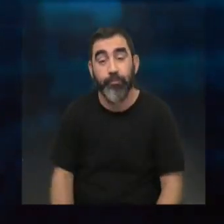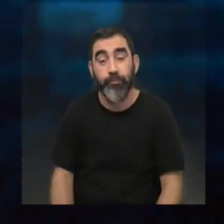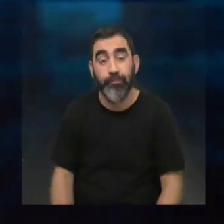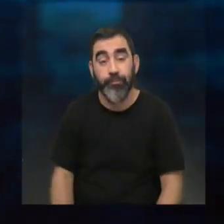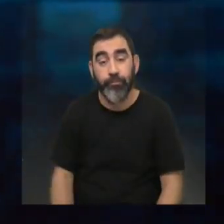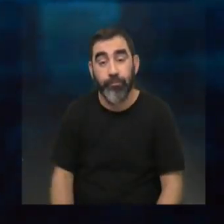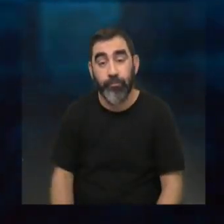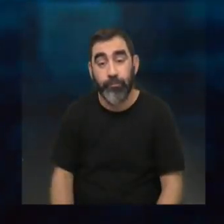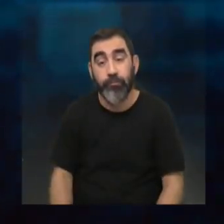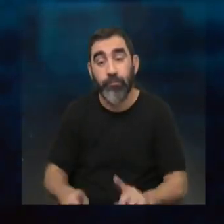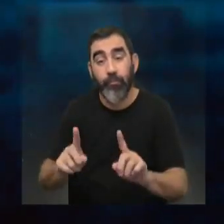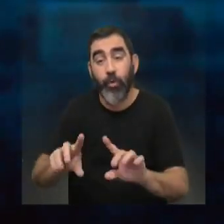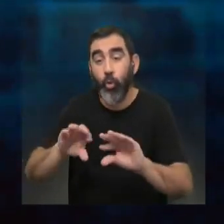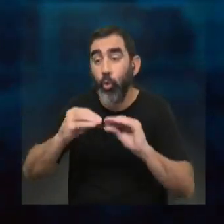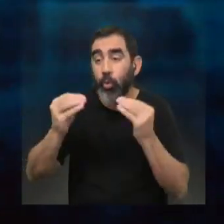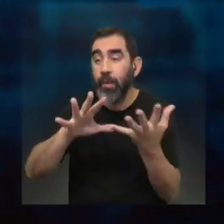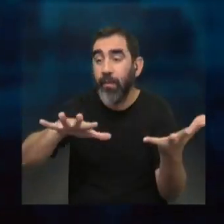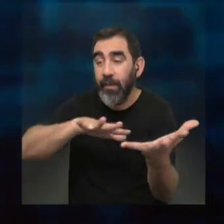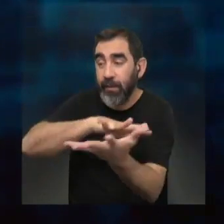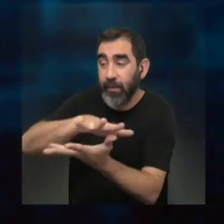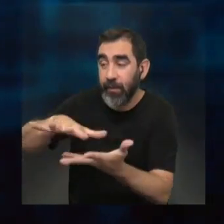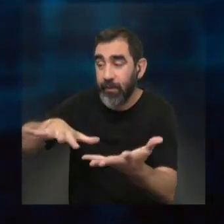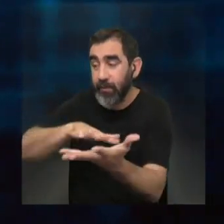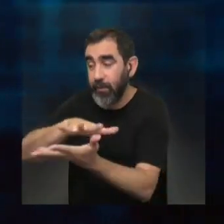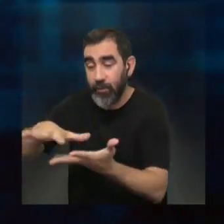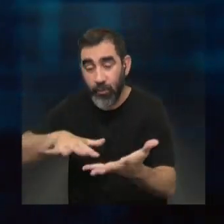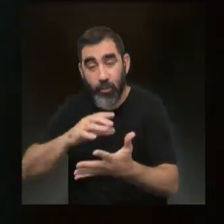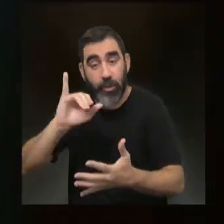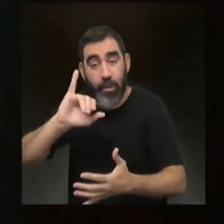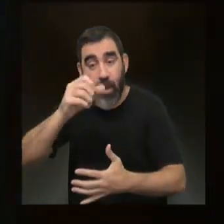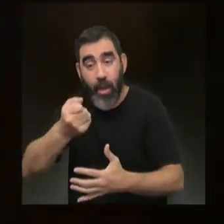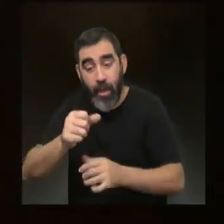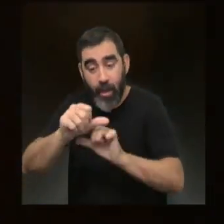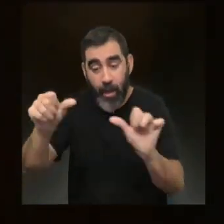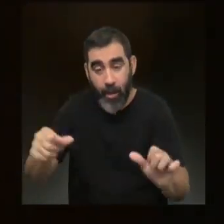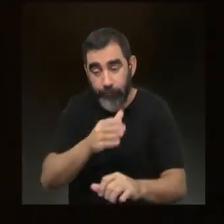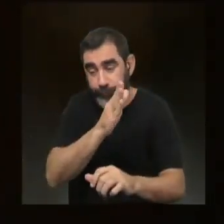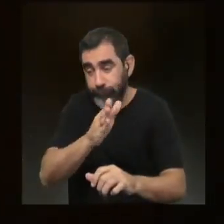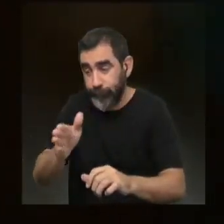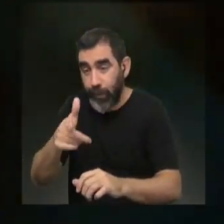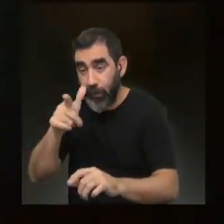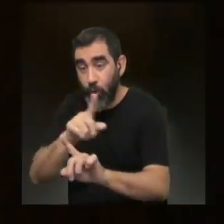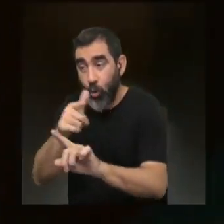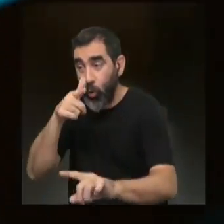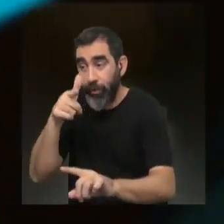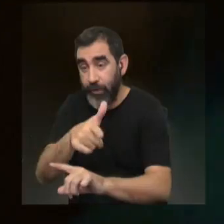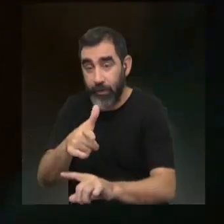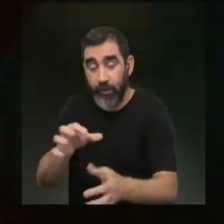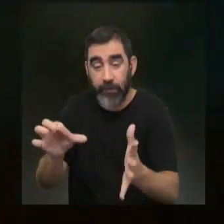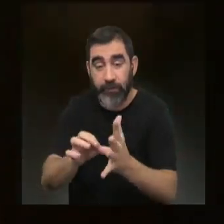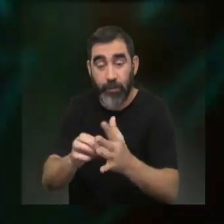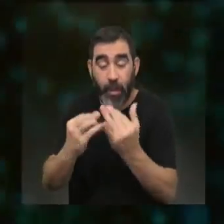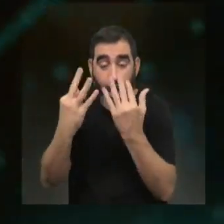Y el otro también, la cantidad de escenarios en los cuales uno puede querer someter esa IA de manera directa o indirecta, ¿no? Un sistema